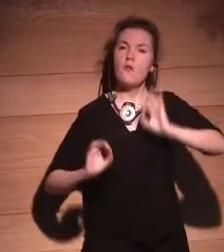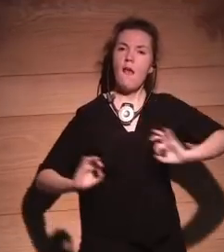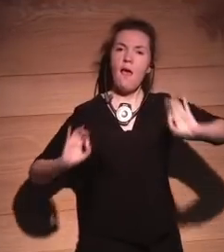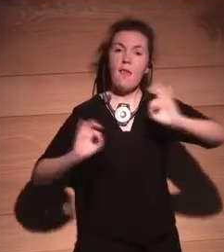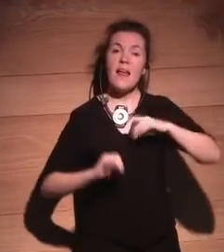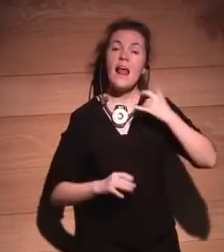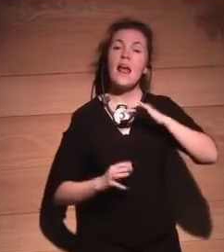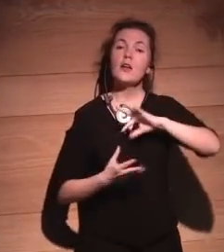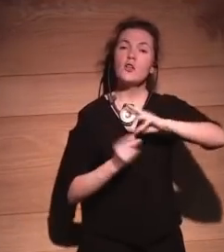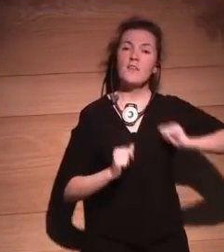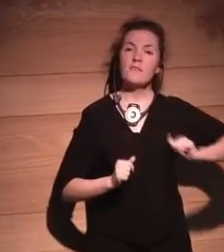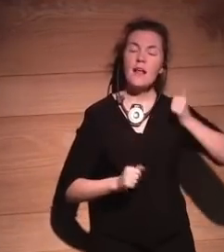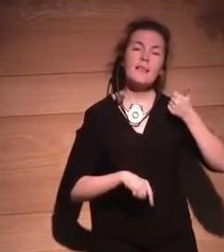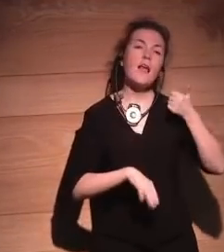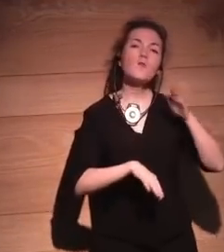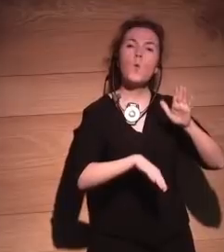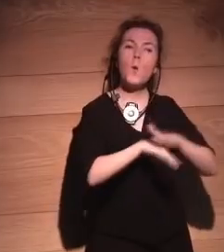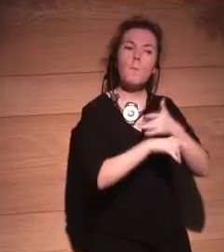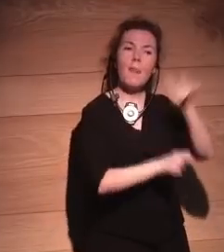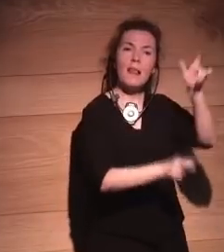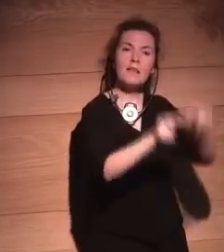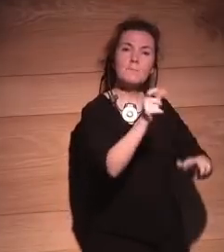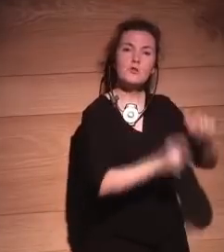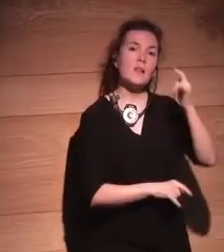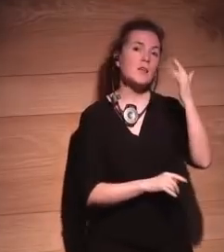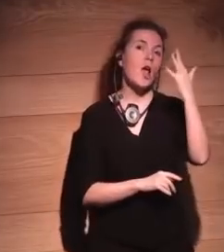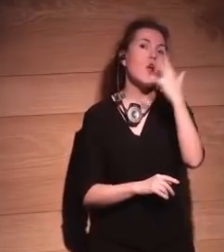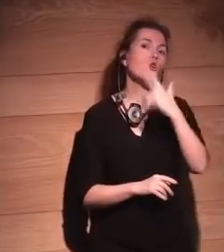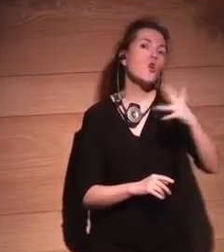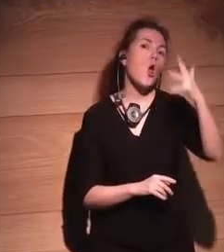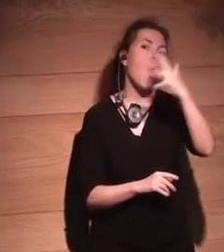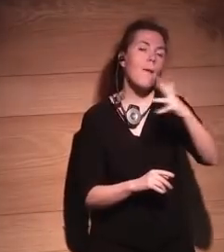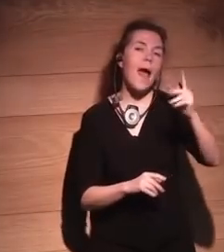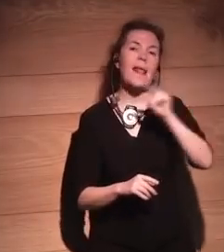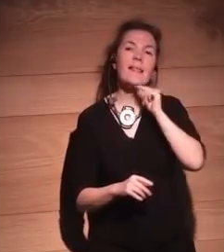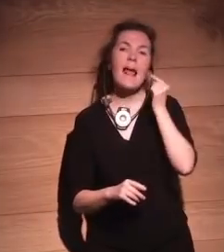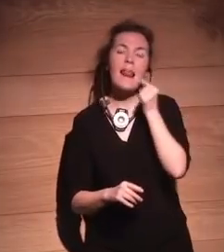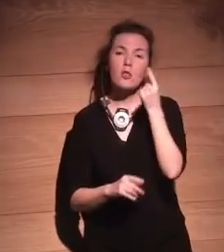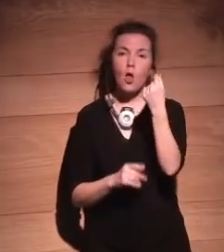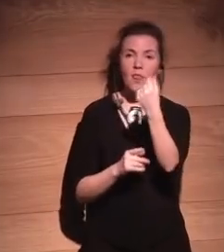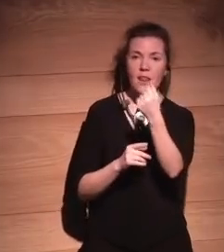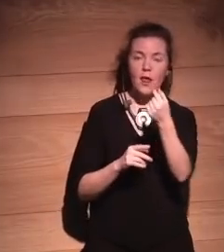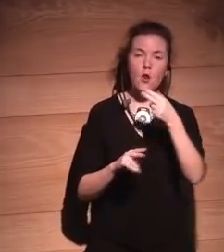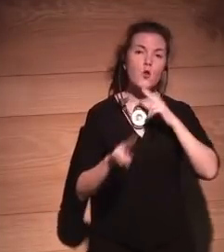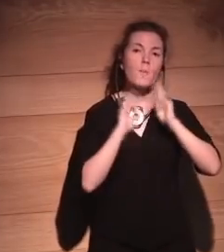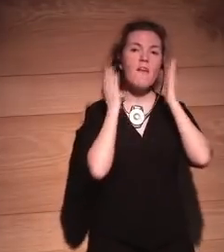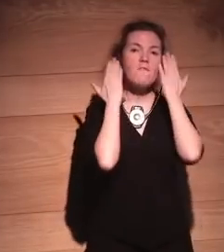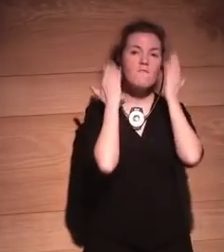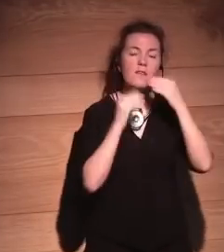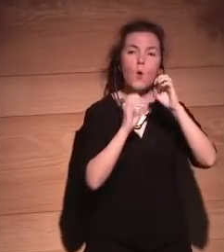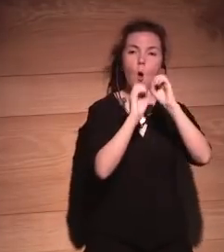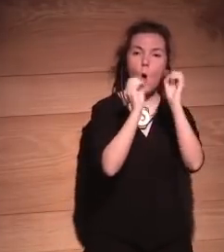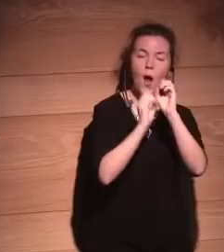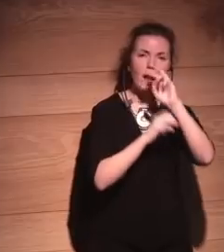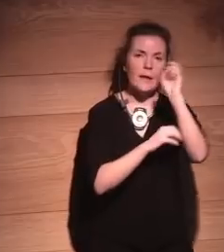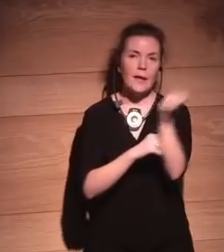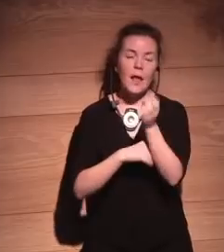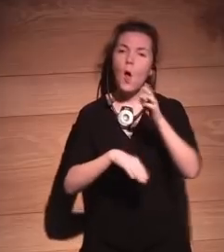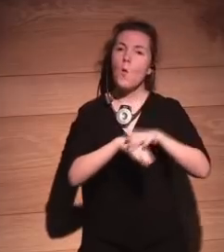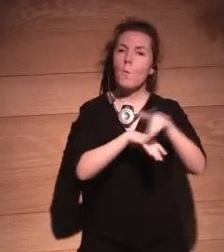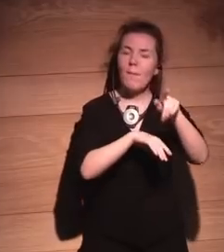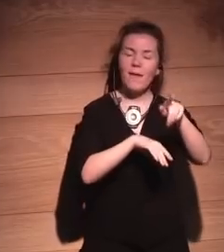las fake news es culpa de esos tipos que les están robando el talento y el dinero, que se llaman Facebook, Google, etcétera, etcétera, y la